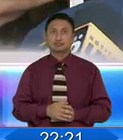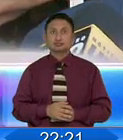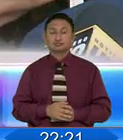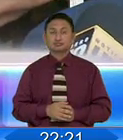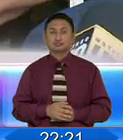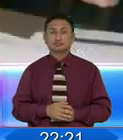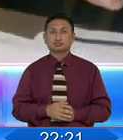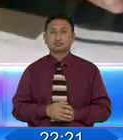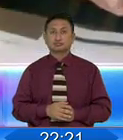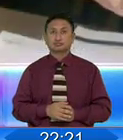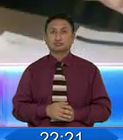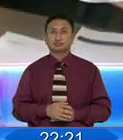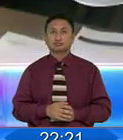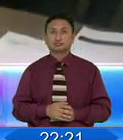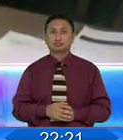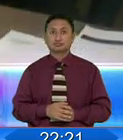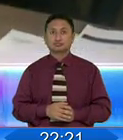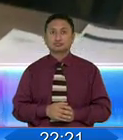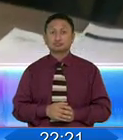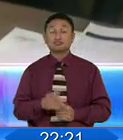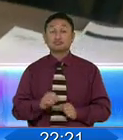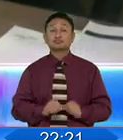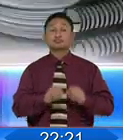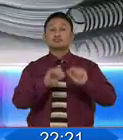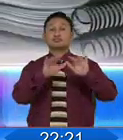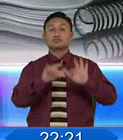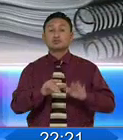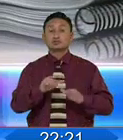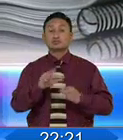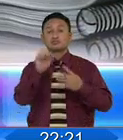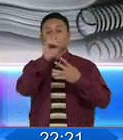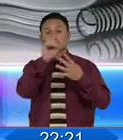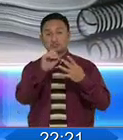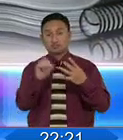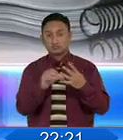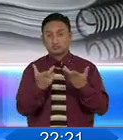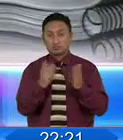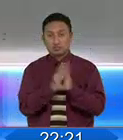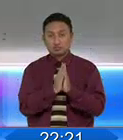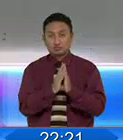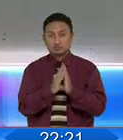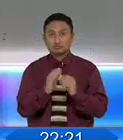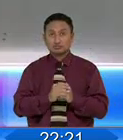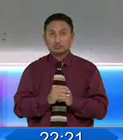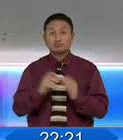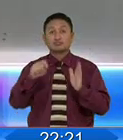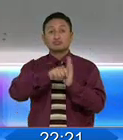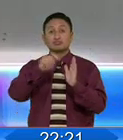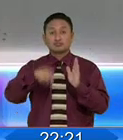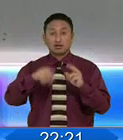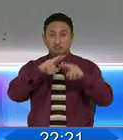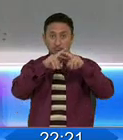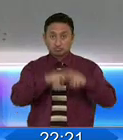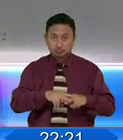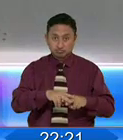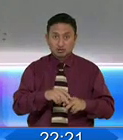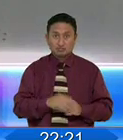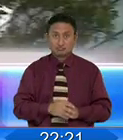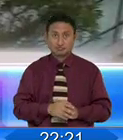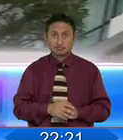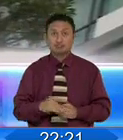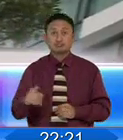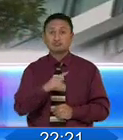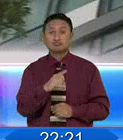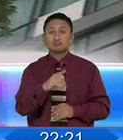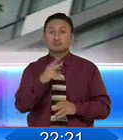ciencias médicas adicionalmente la secretaria de educación superior solicitó la intervención de la contraloría general del estado con un examen